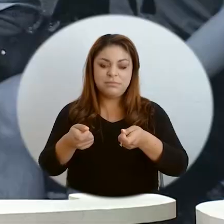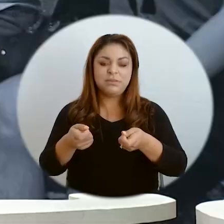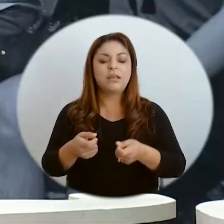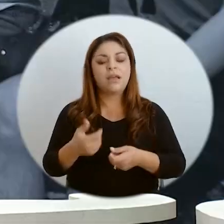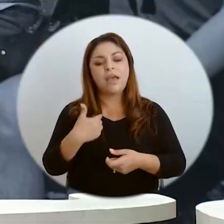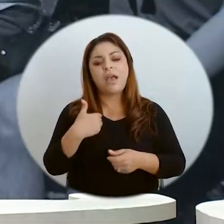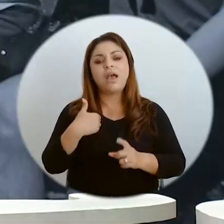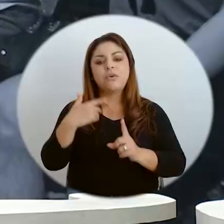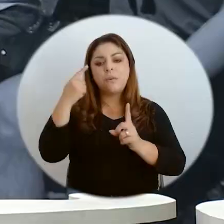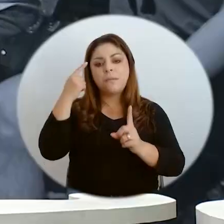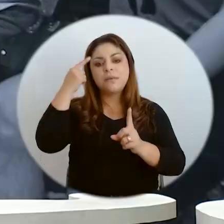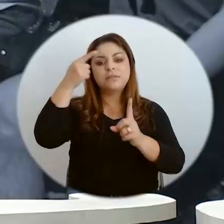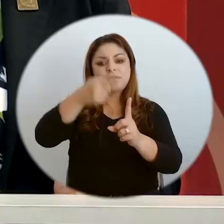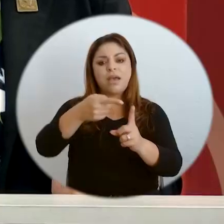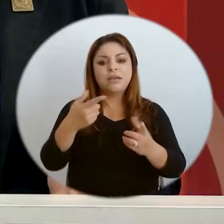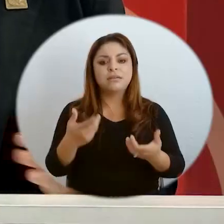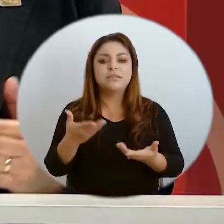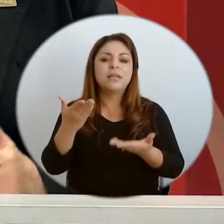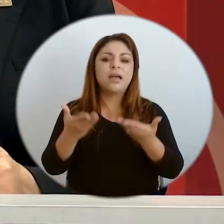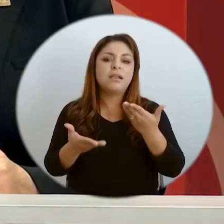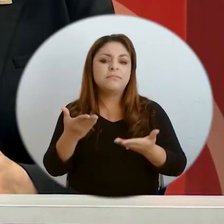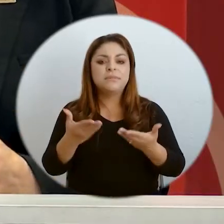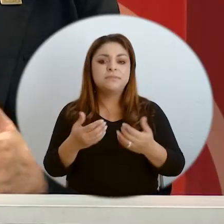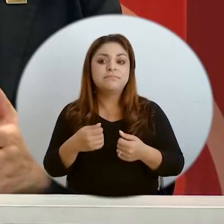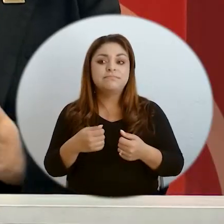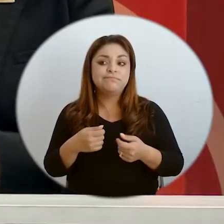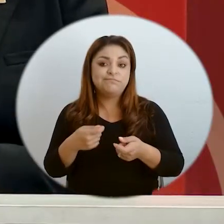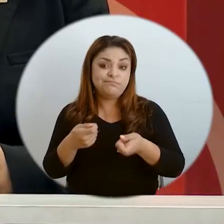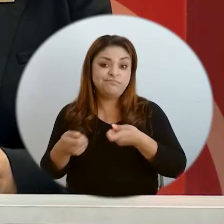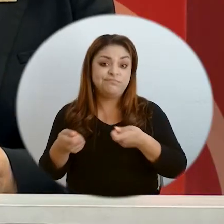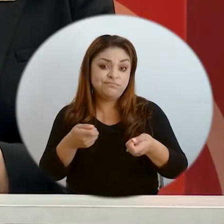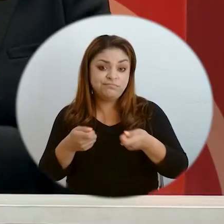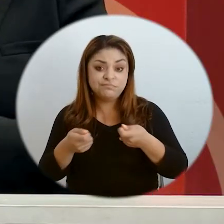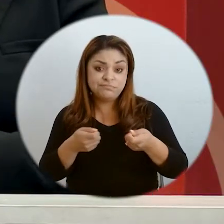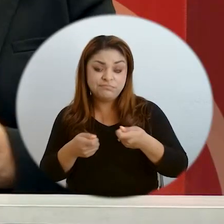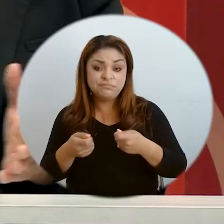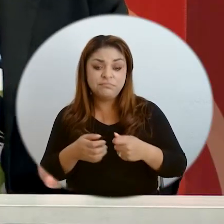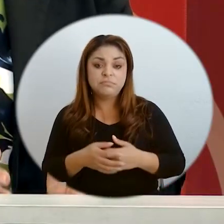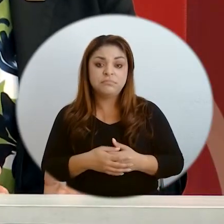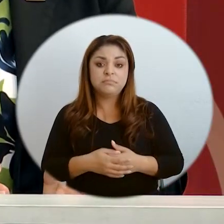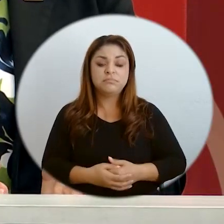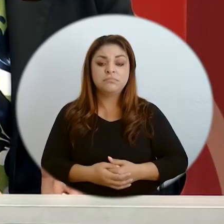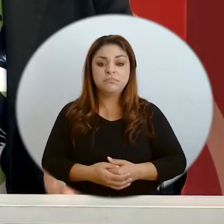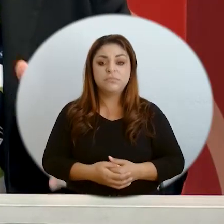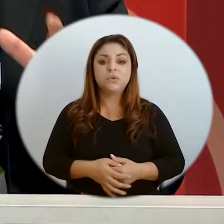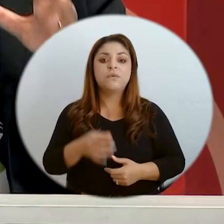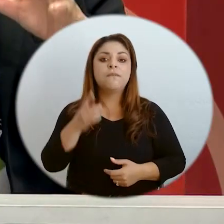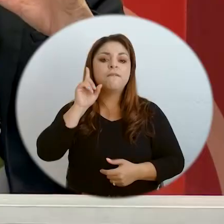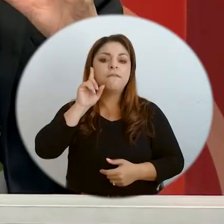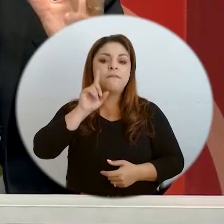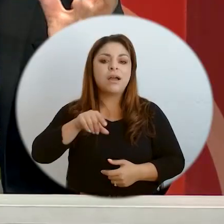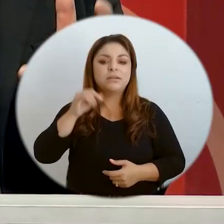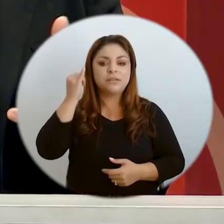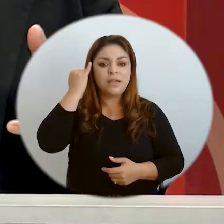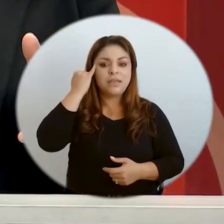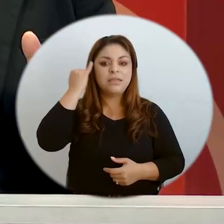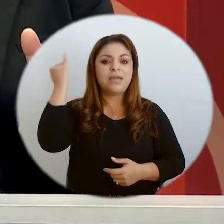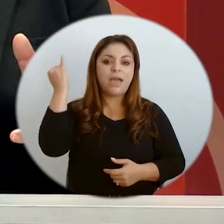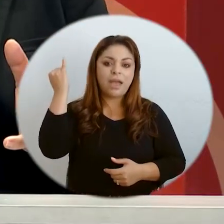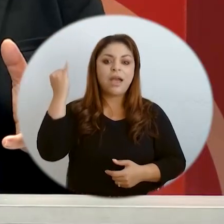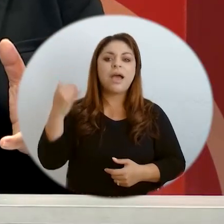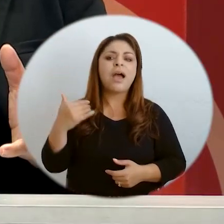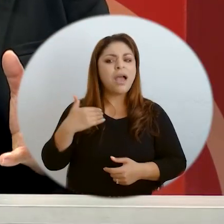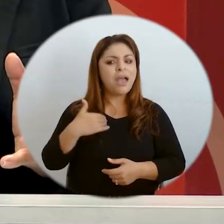manipulación. Exactamente. Sí. Entonces aquí hay un mensaje que por un lado manipula, ¿verdad?, da una idea o